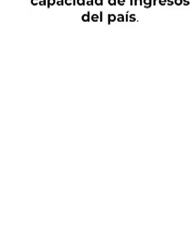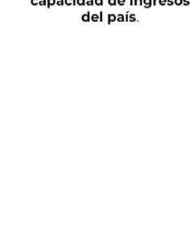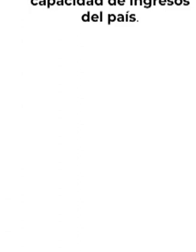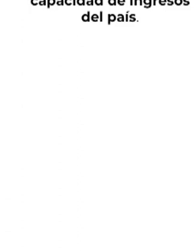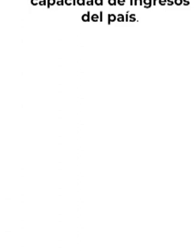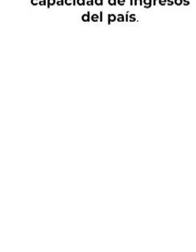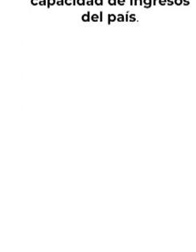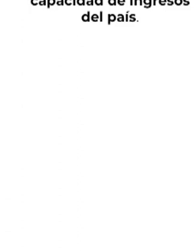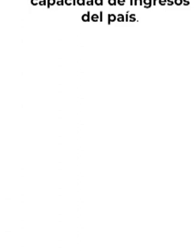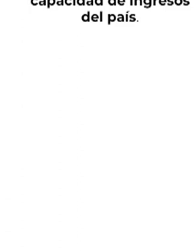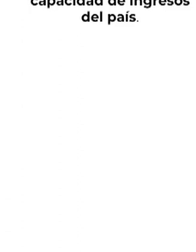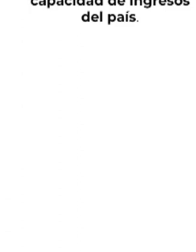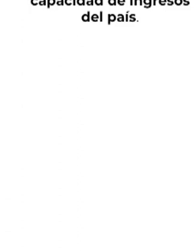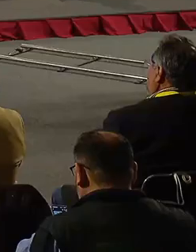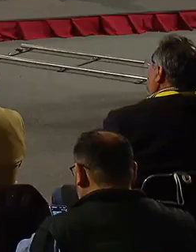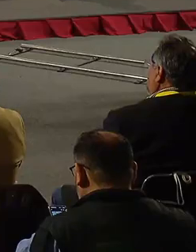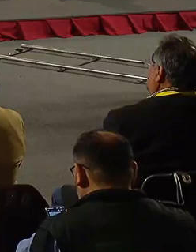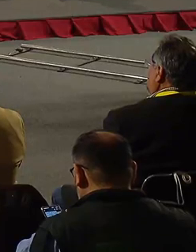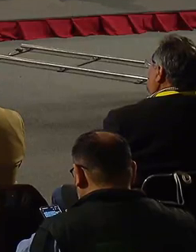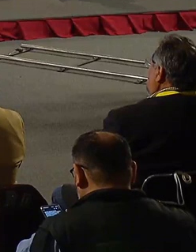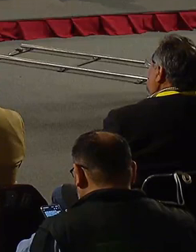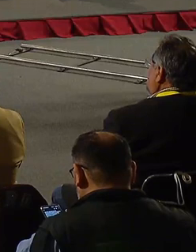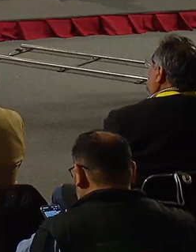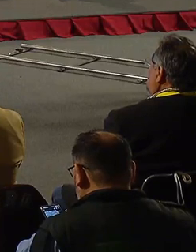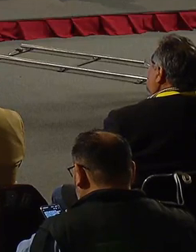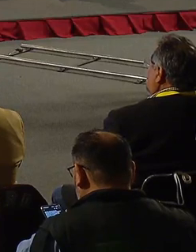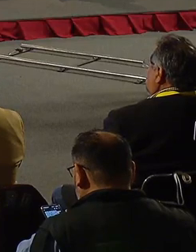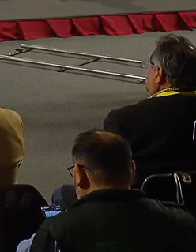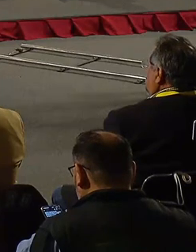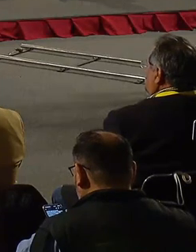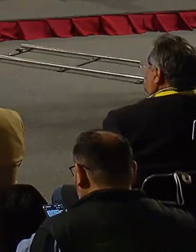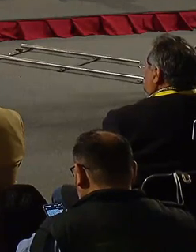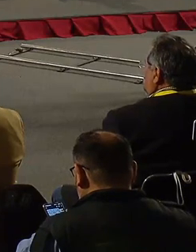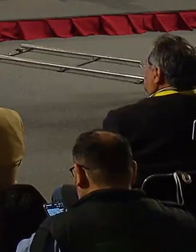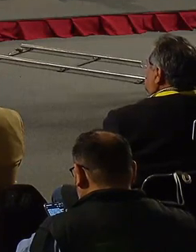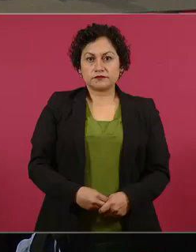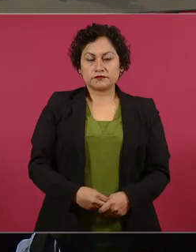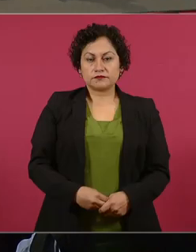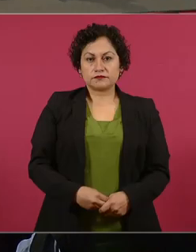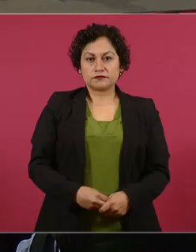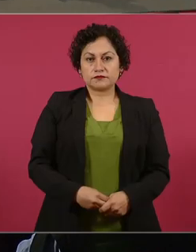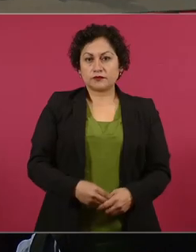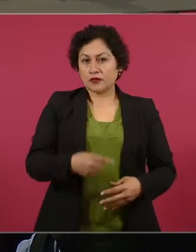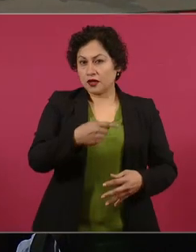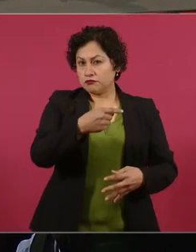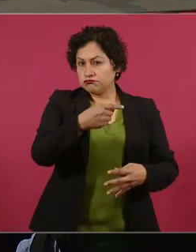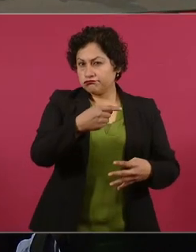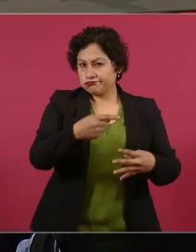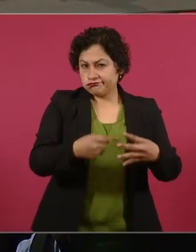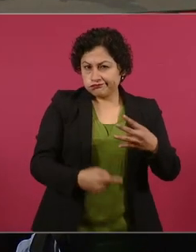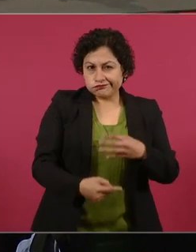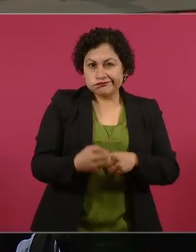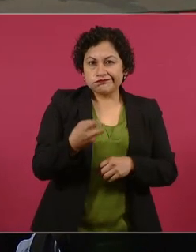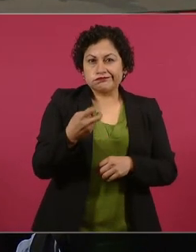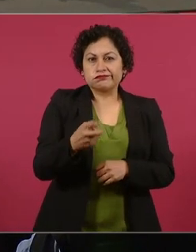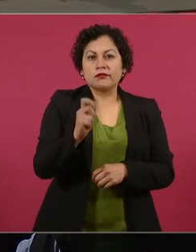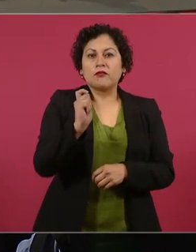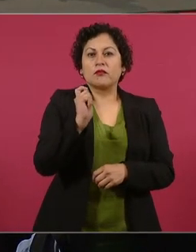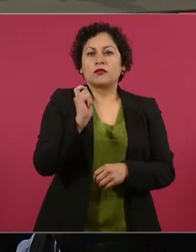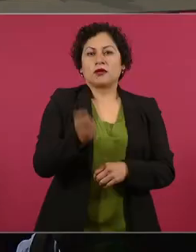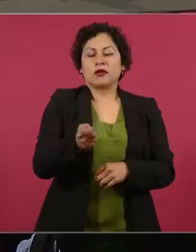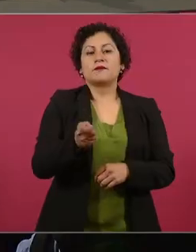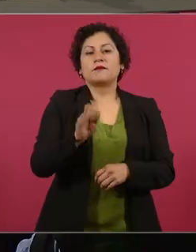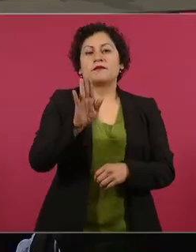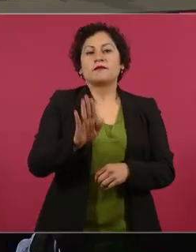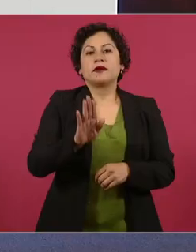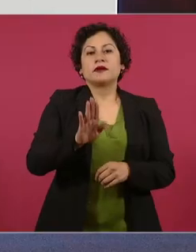recuperación de cuentas. Todo esto va a ser un recurso o un capital semilla